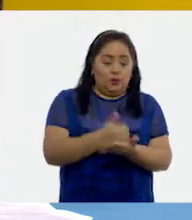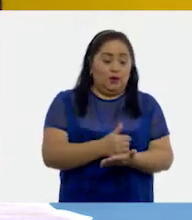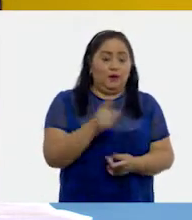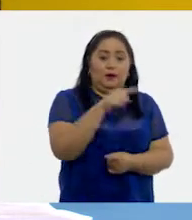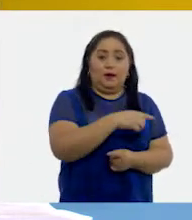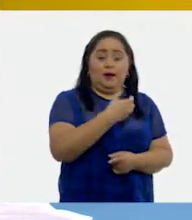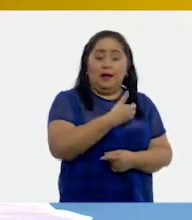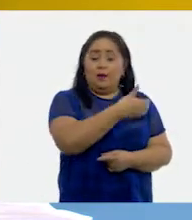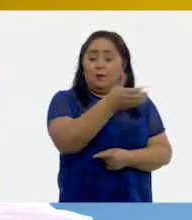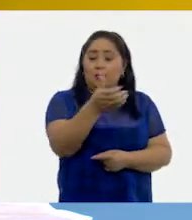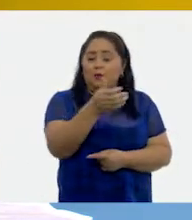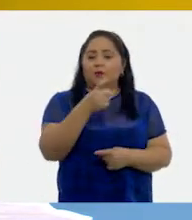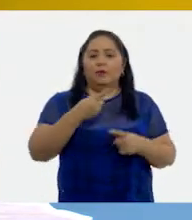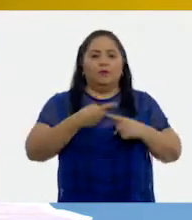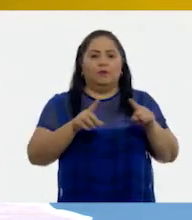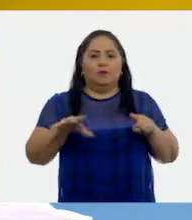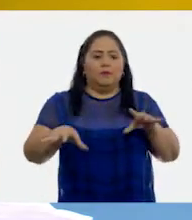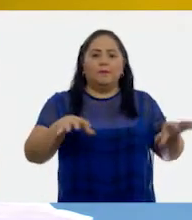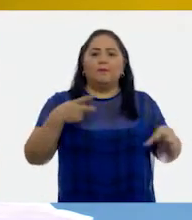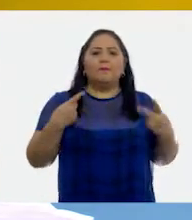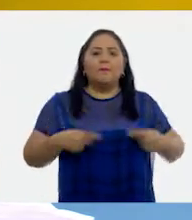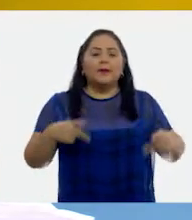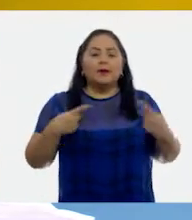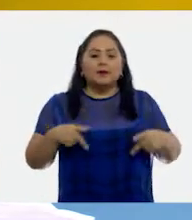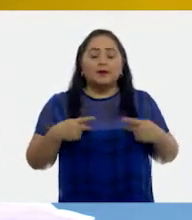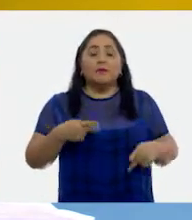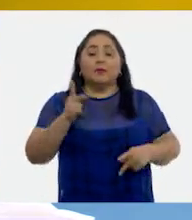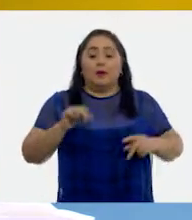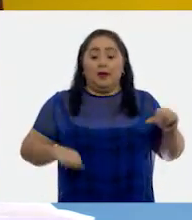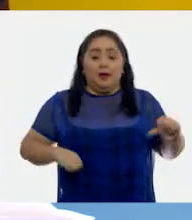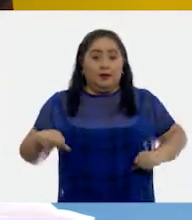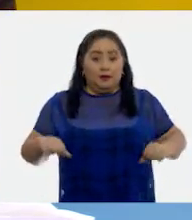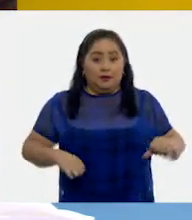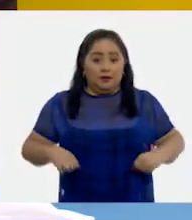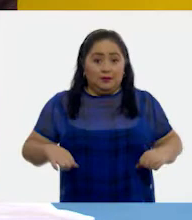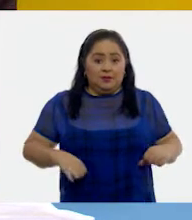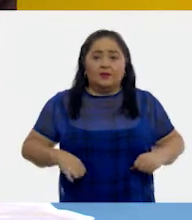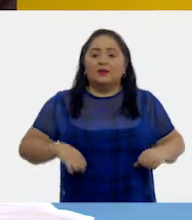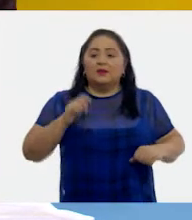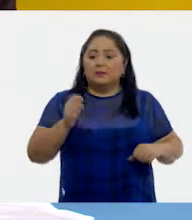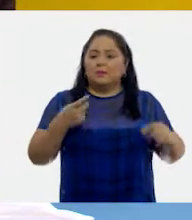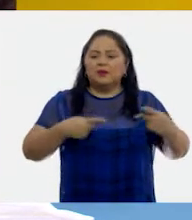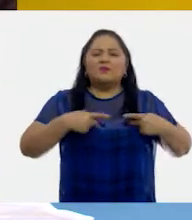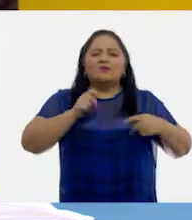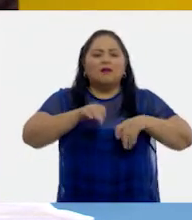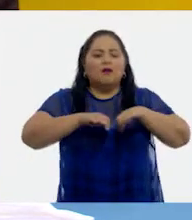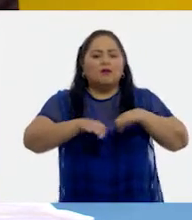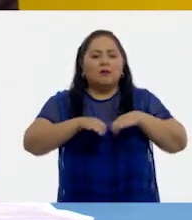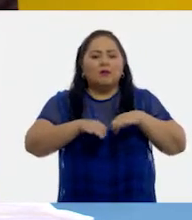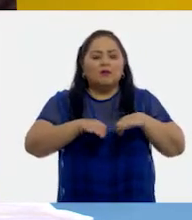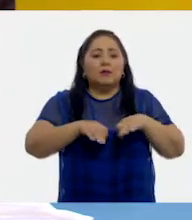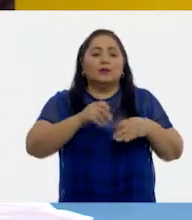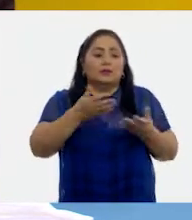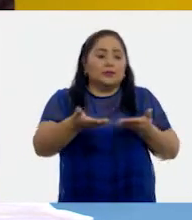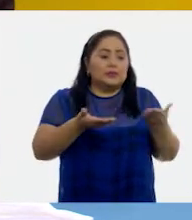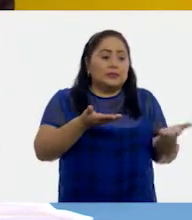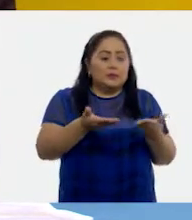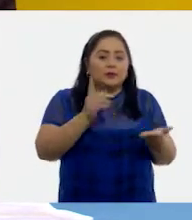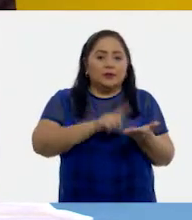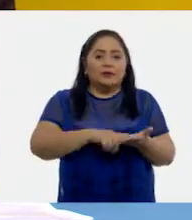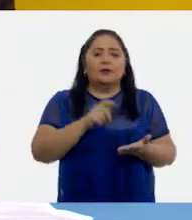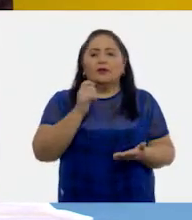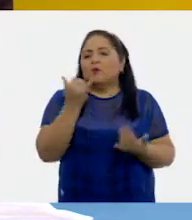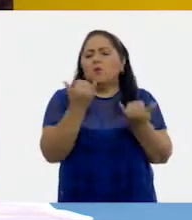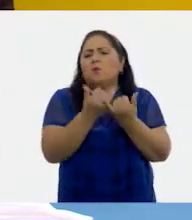campo varía la densidad de población, las actividades a que se dedica la gente, los servicios disponibles